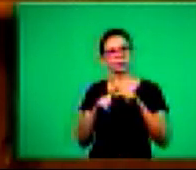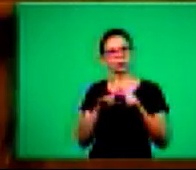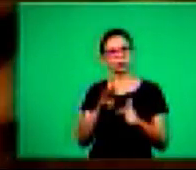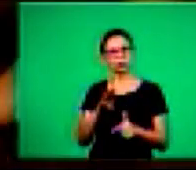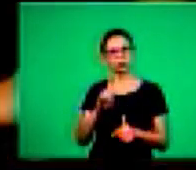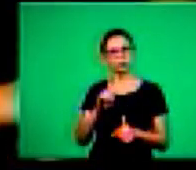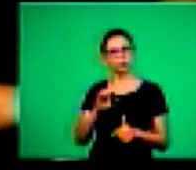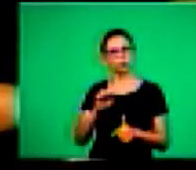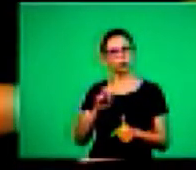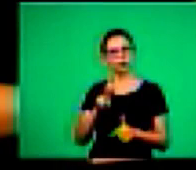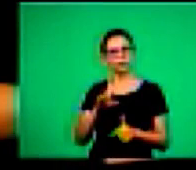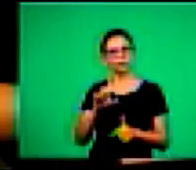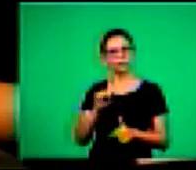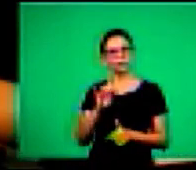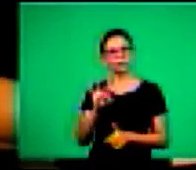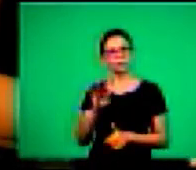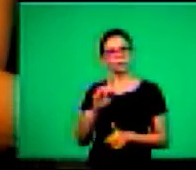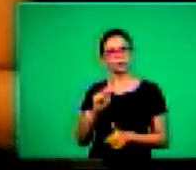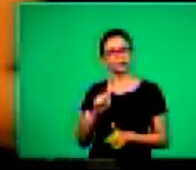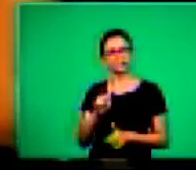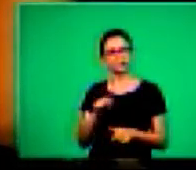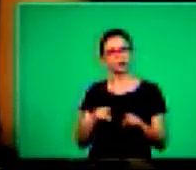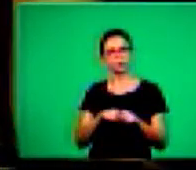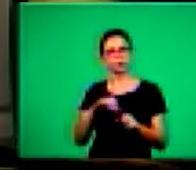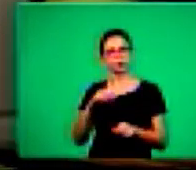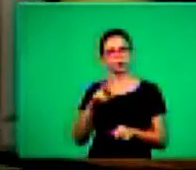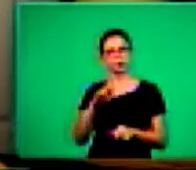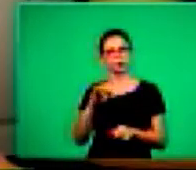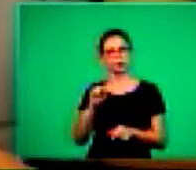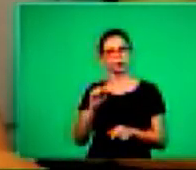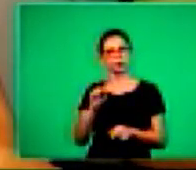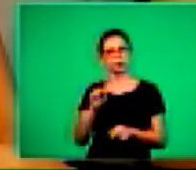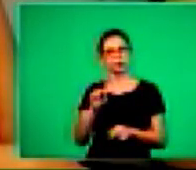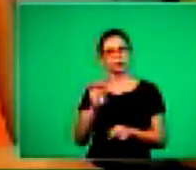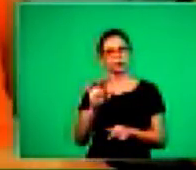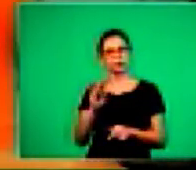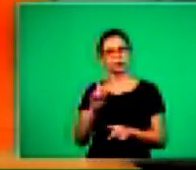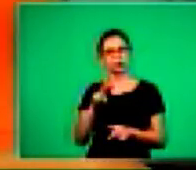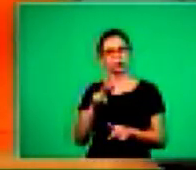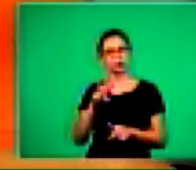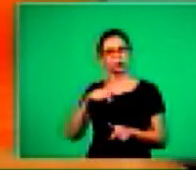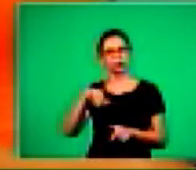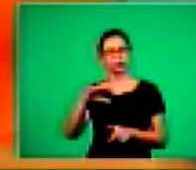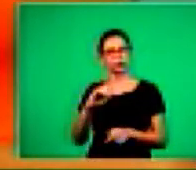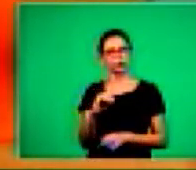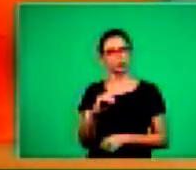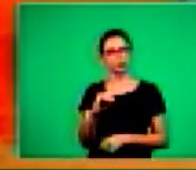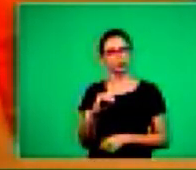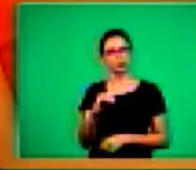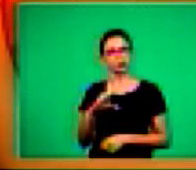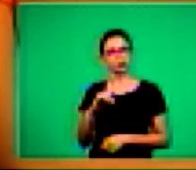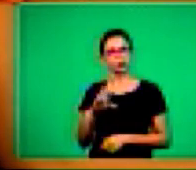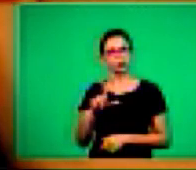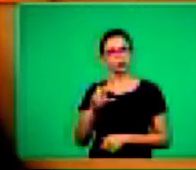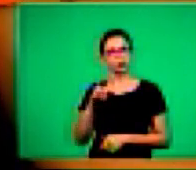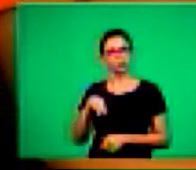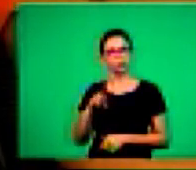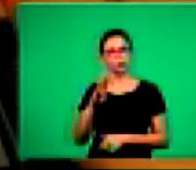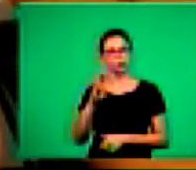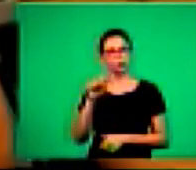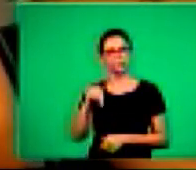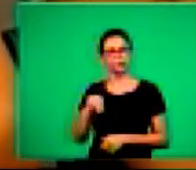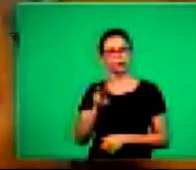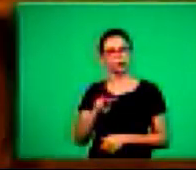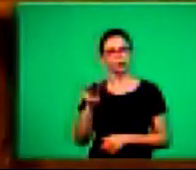iglesias de buenavista y también de colombo en el municipio de villa bella en el estado del espíritu